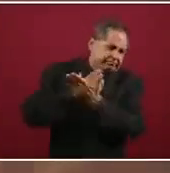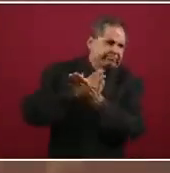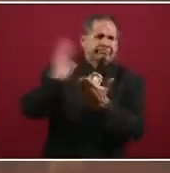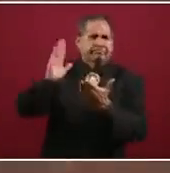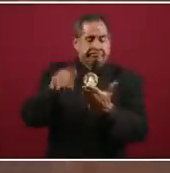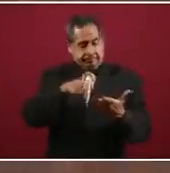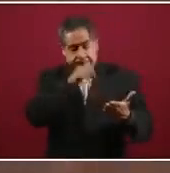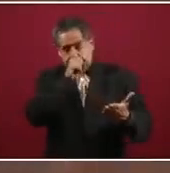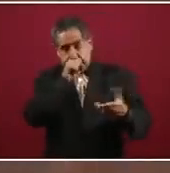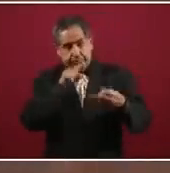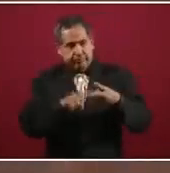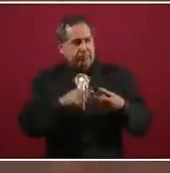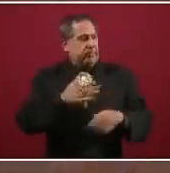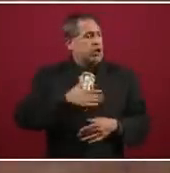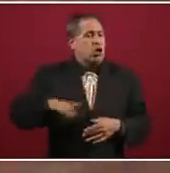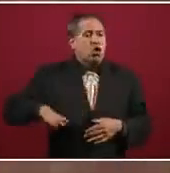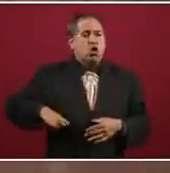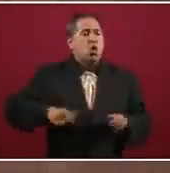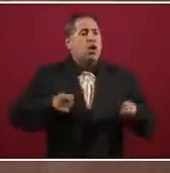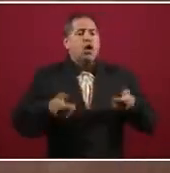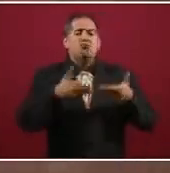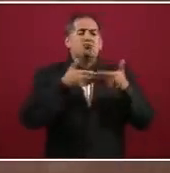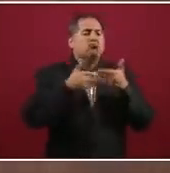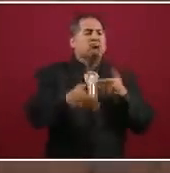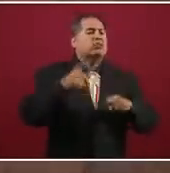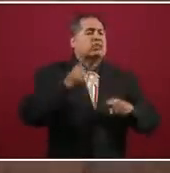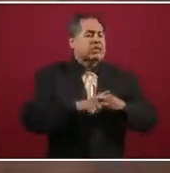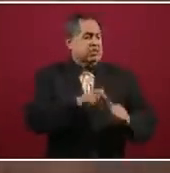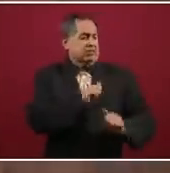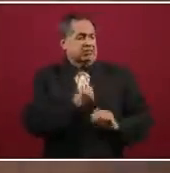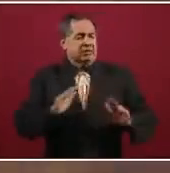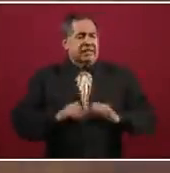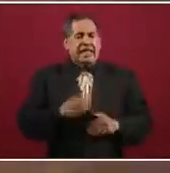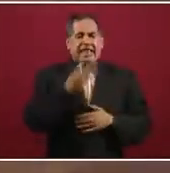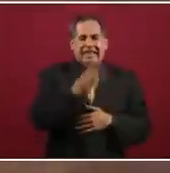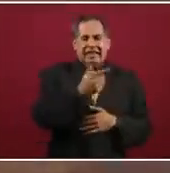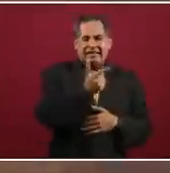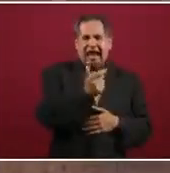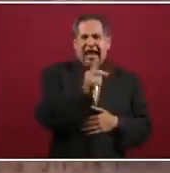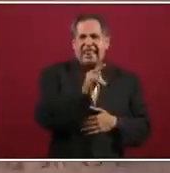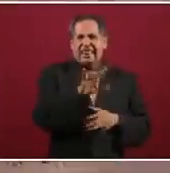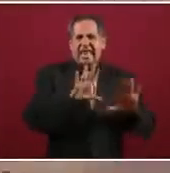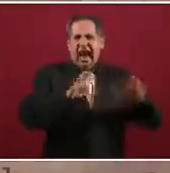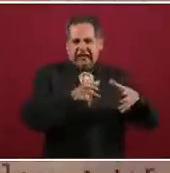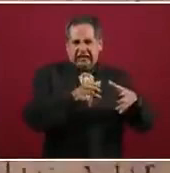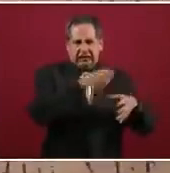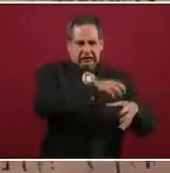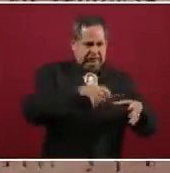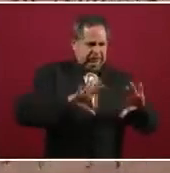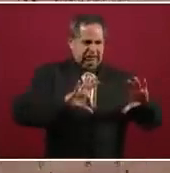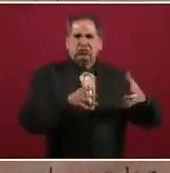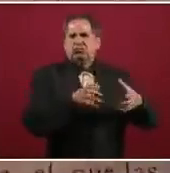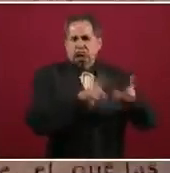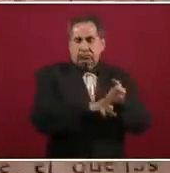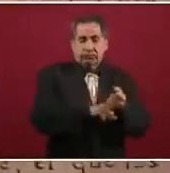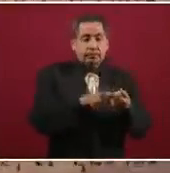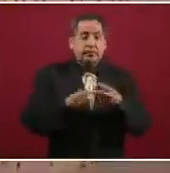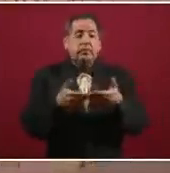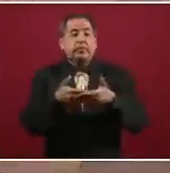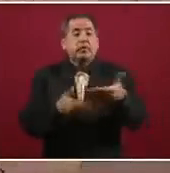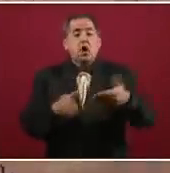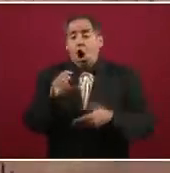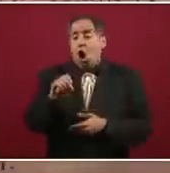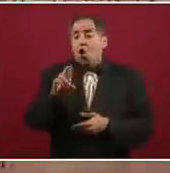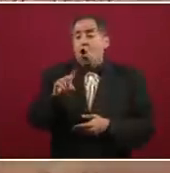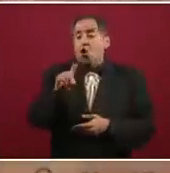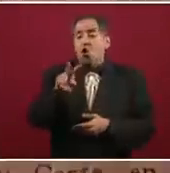señala: este gobierno será sostenido por el ejército de las tres garantías. Por su parte, los tratados de Córdoba son el